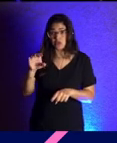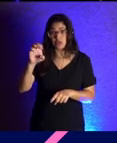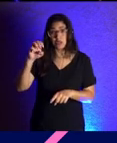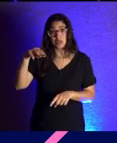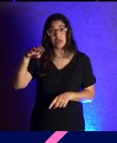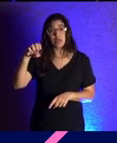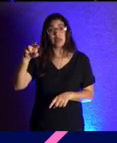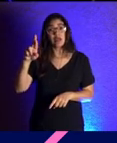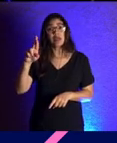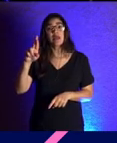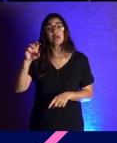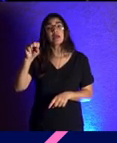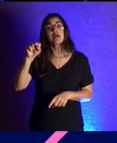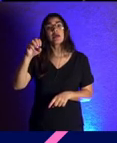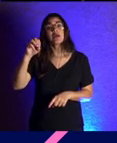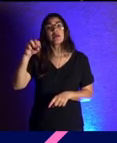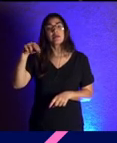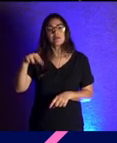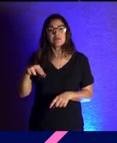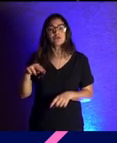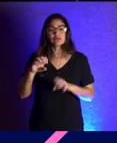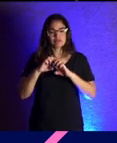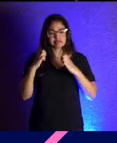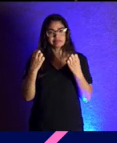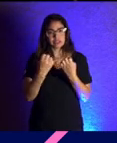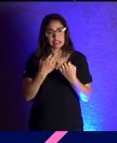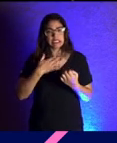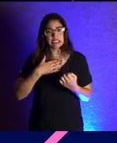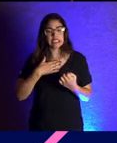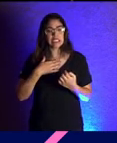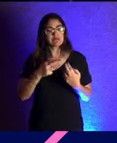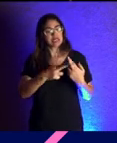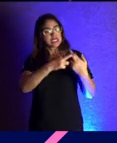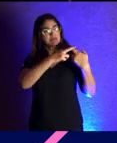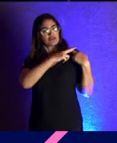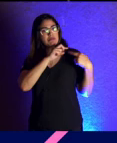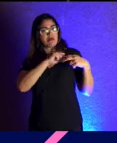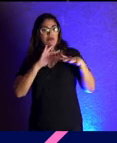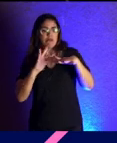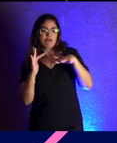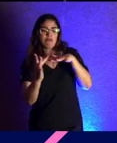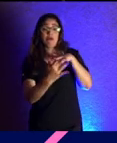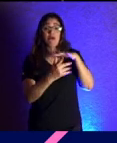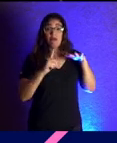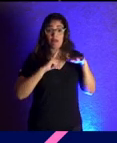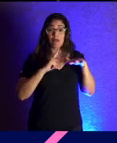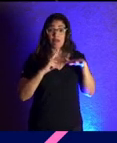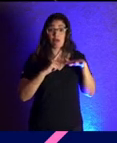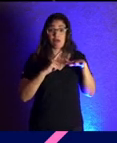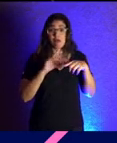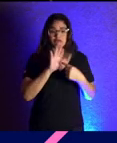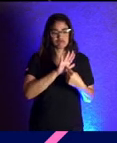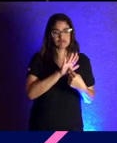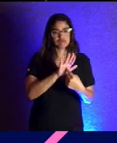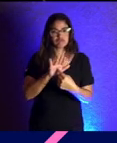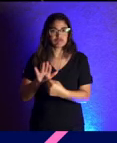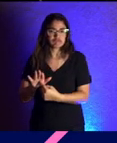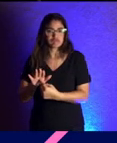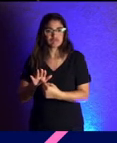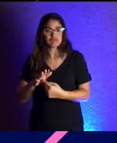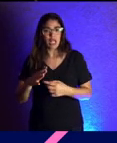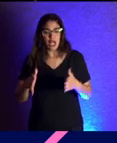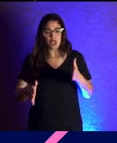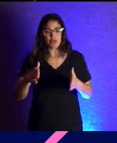La responsabilidad es la hora de una receta que por ejemplo tiene la pista de vida que no tiene algo que